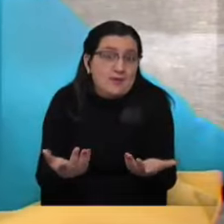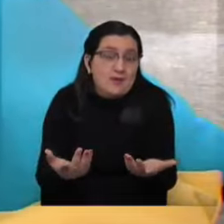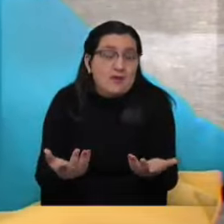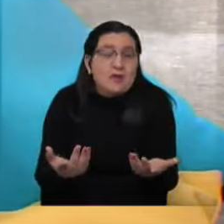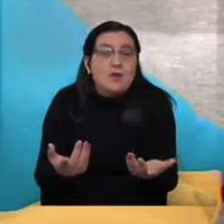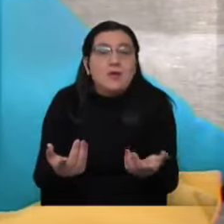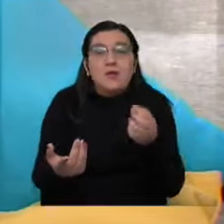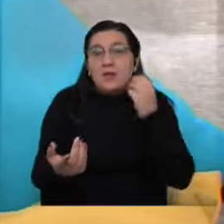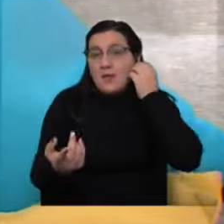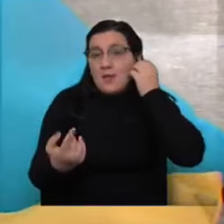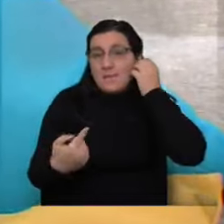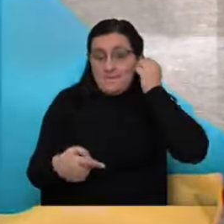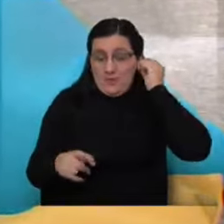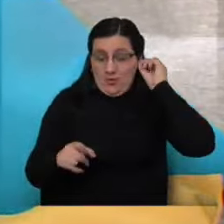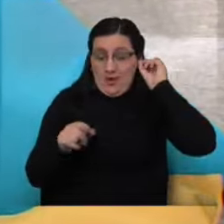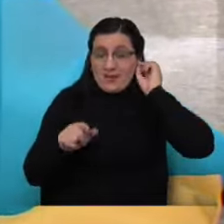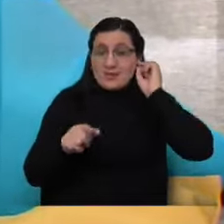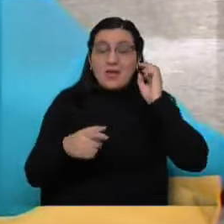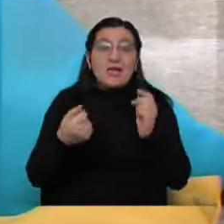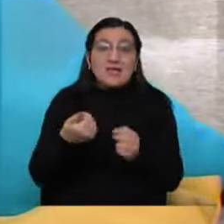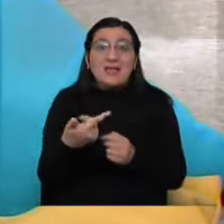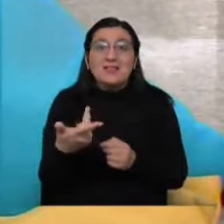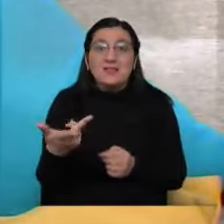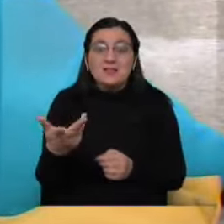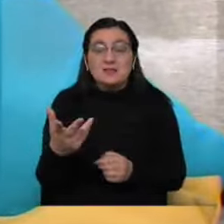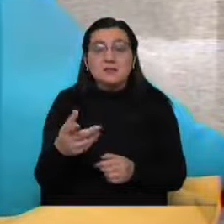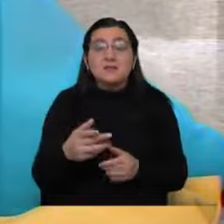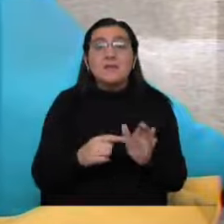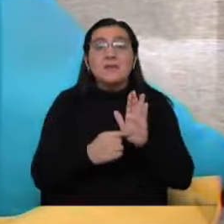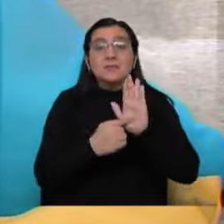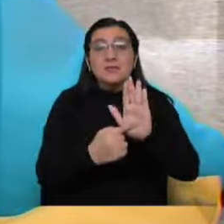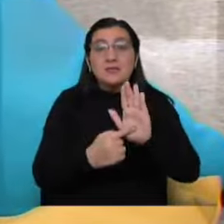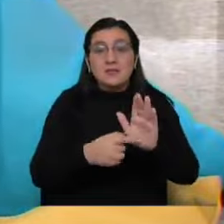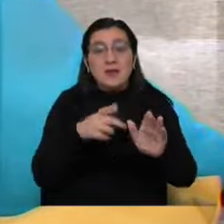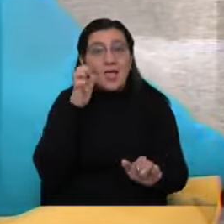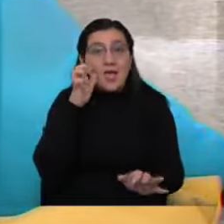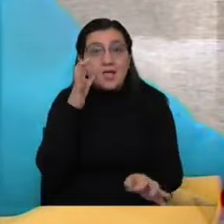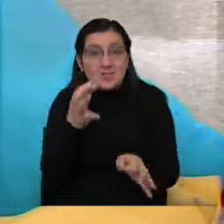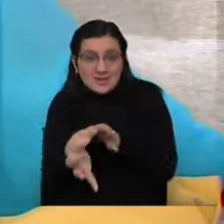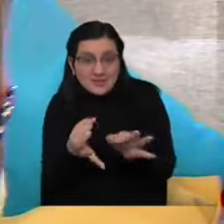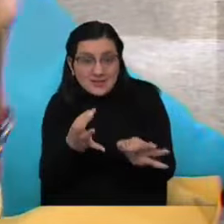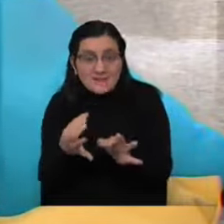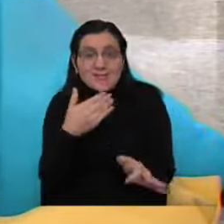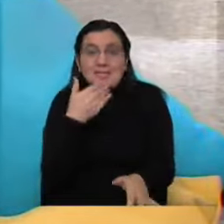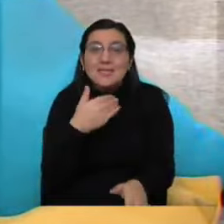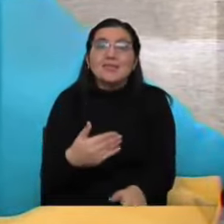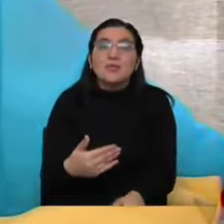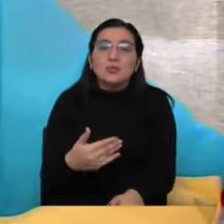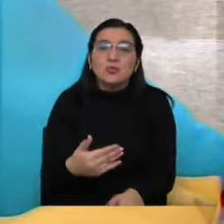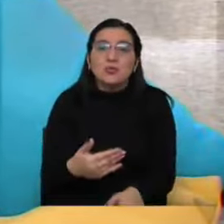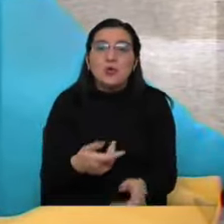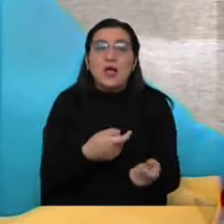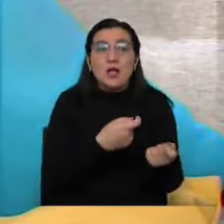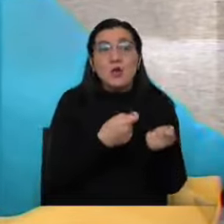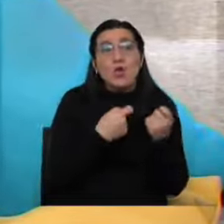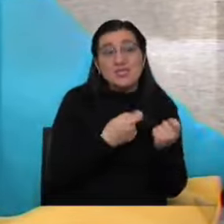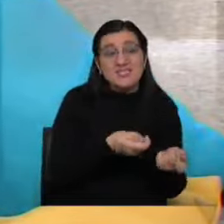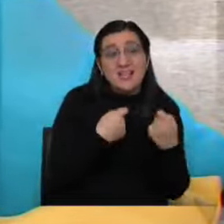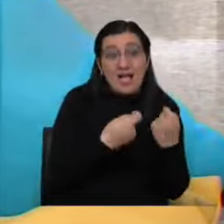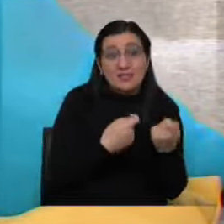ahí qué vemos hay cifras se presenta también la estrategia y uno va entendiendo bueno gasto resultado